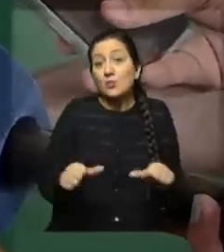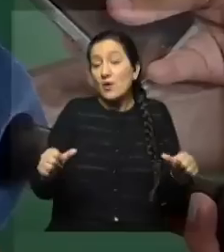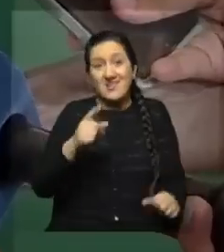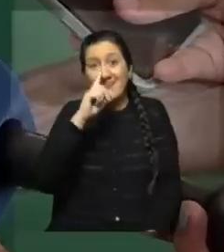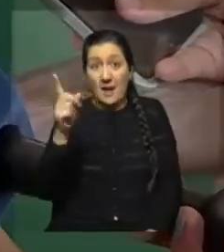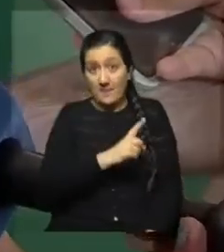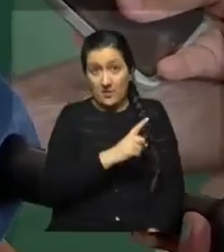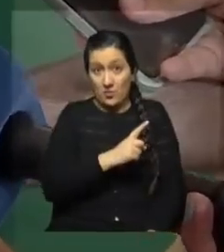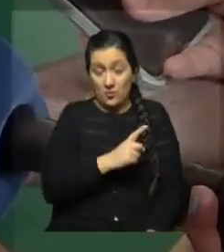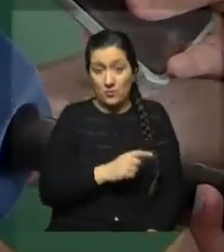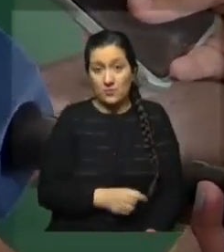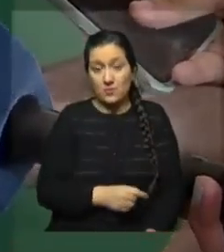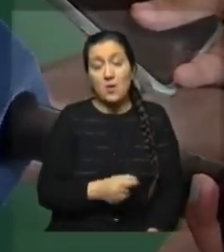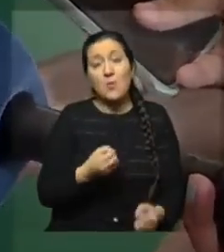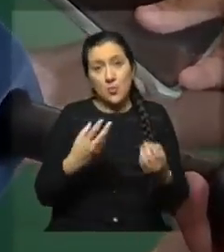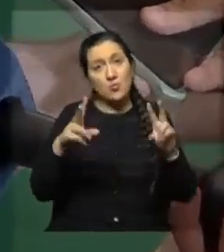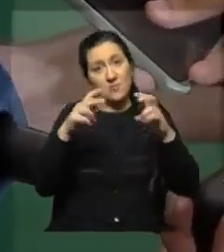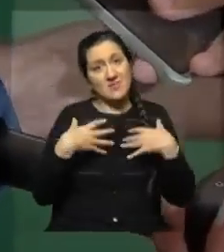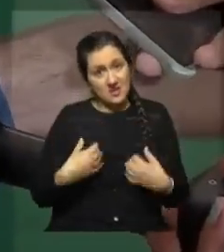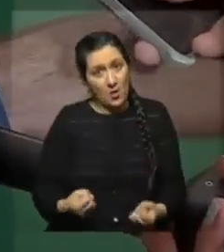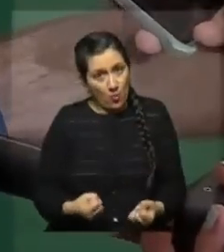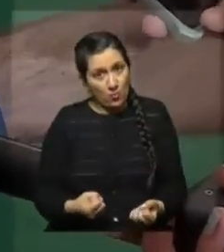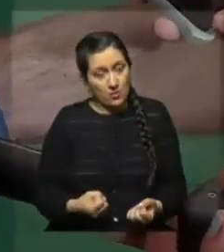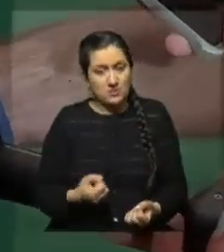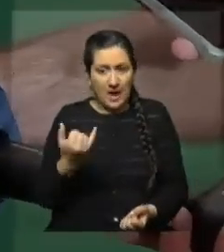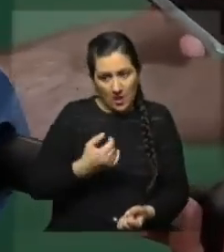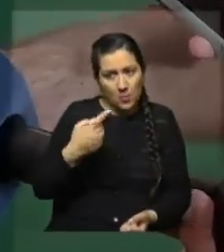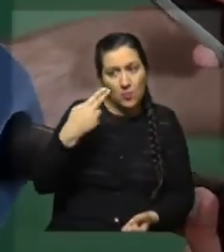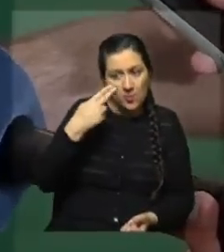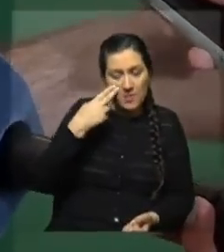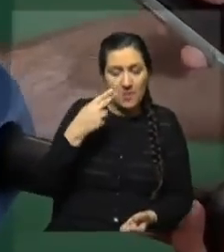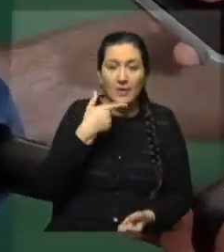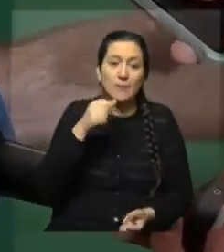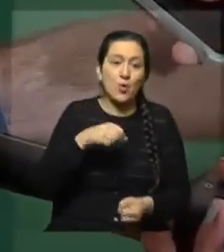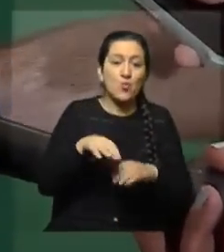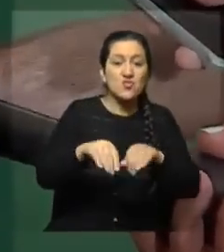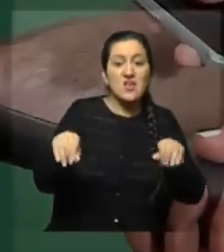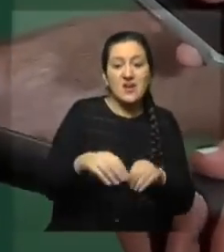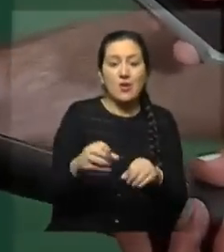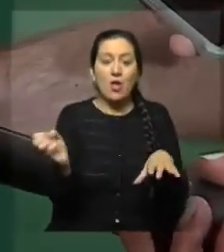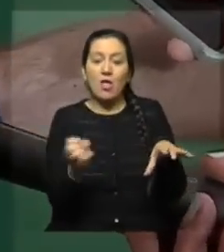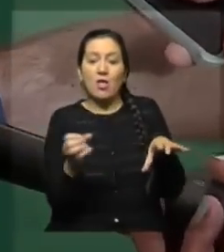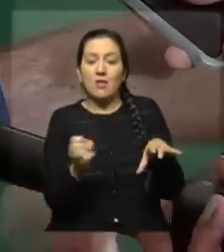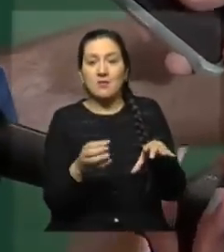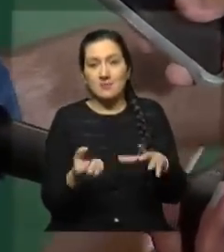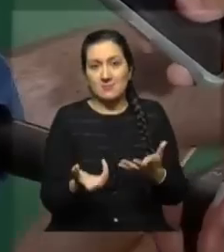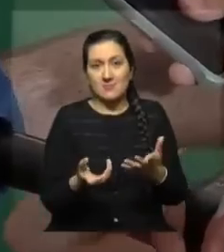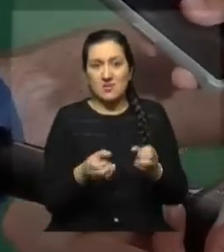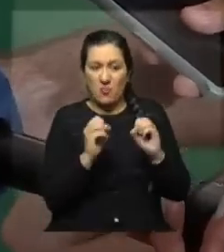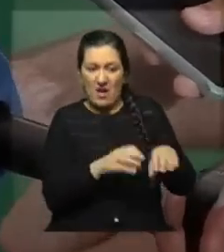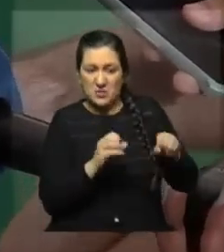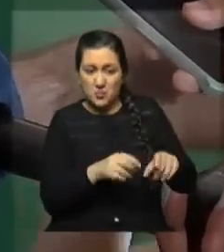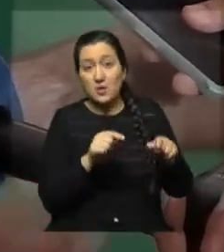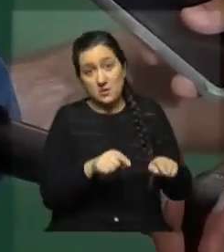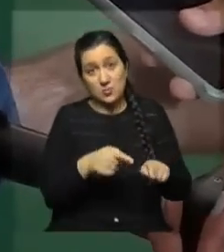rápidamente por razones de salubridad previo un diagnóstico de que hay un problema de salubridad un baldío un relleno basural en un baldío obviamente